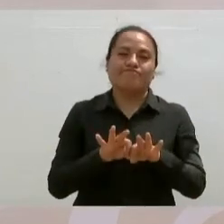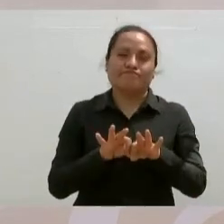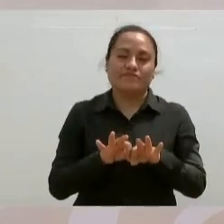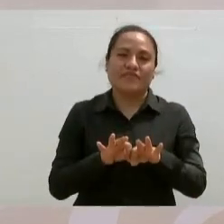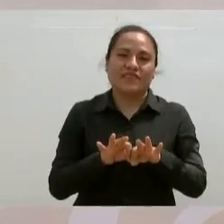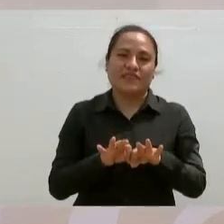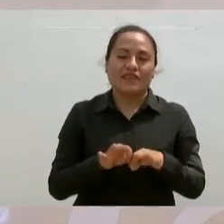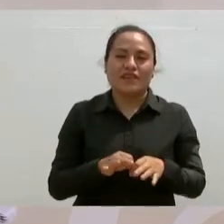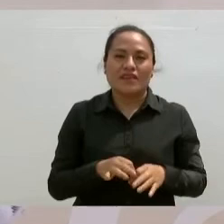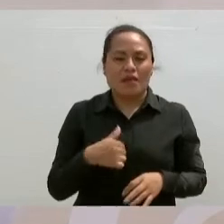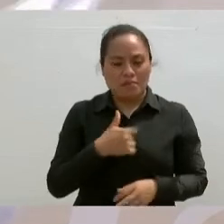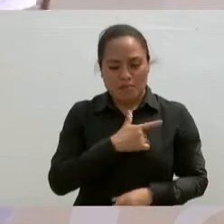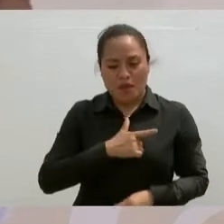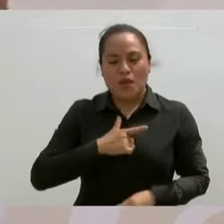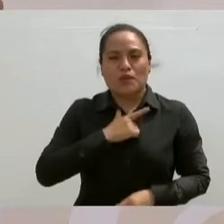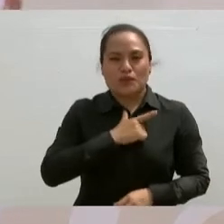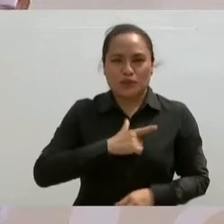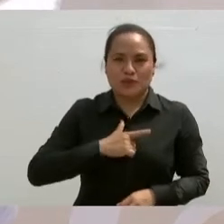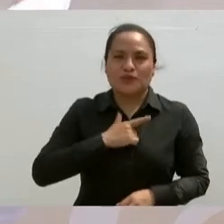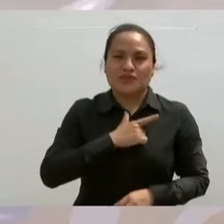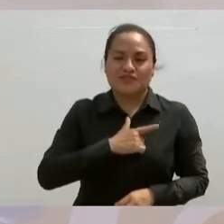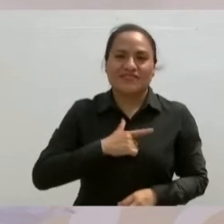Me da gusto